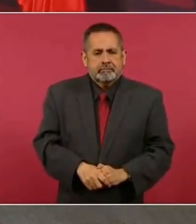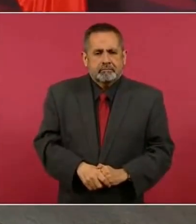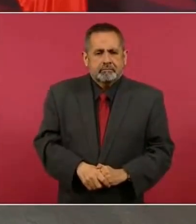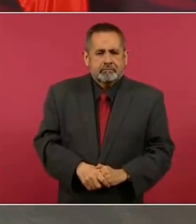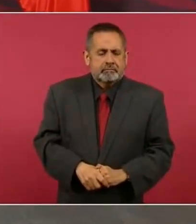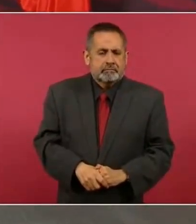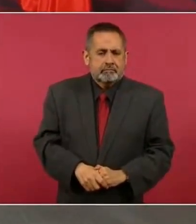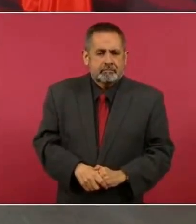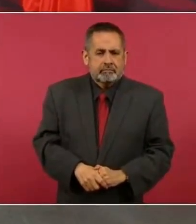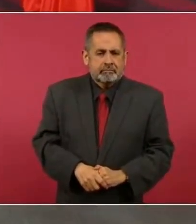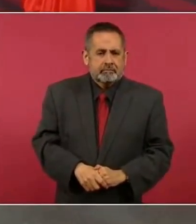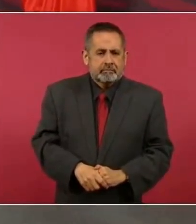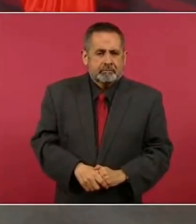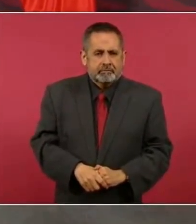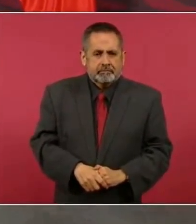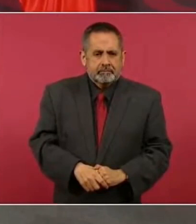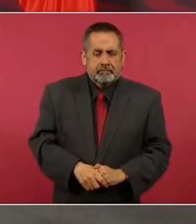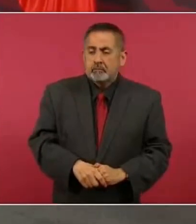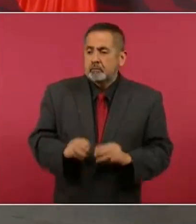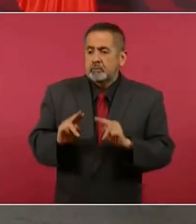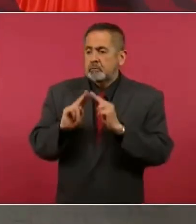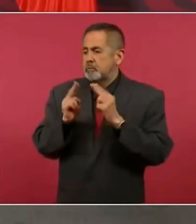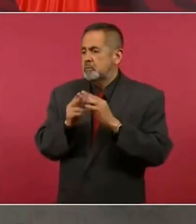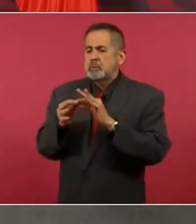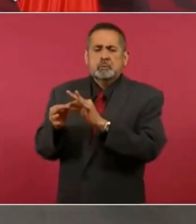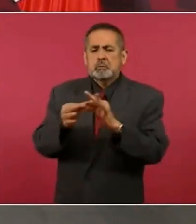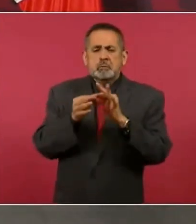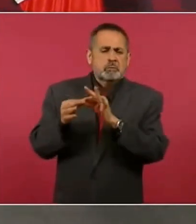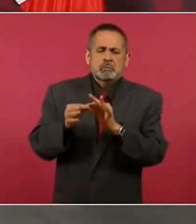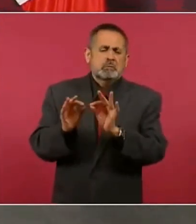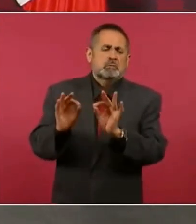Están muy unidos,